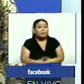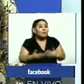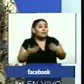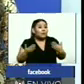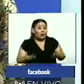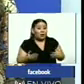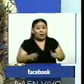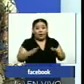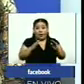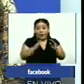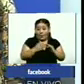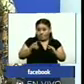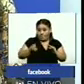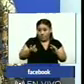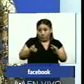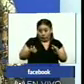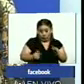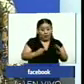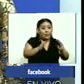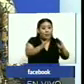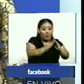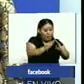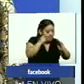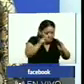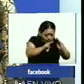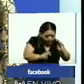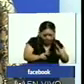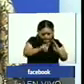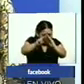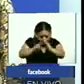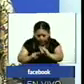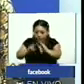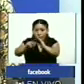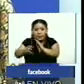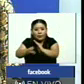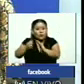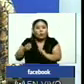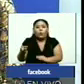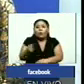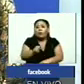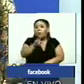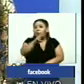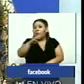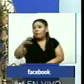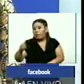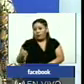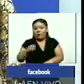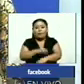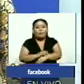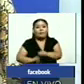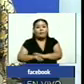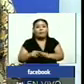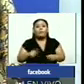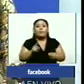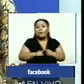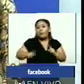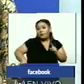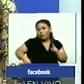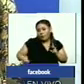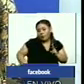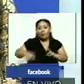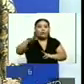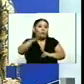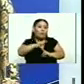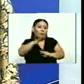Y un operativo de la PNC dejó más de 20 personas detenidas en los municipios de Soyapango, Ilopango y San